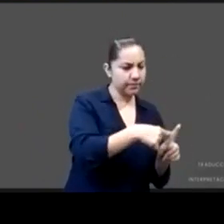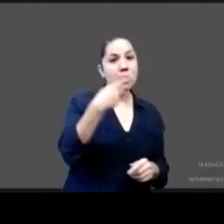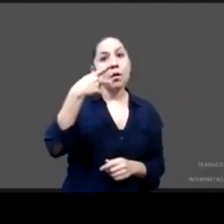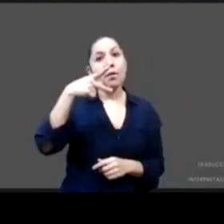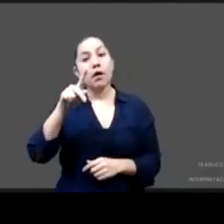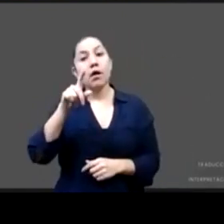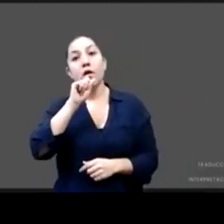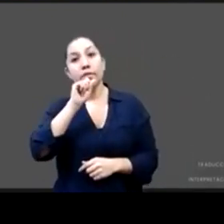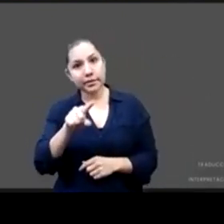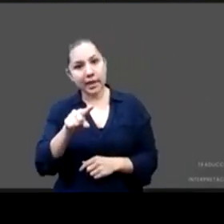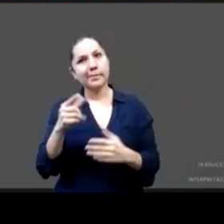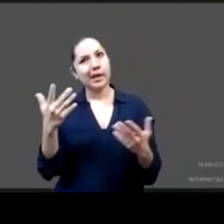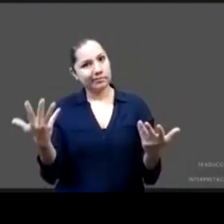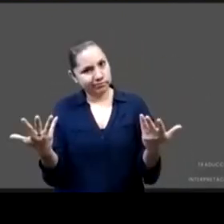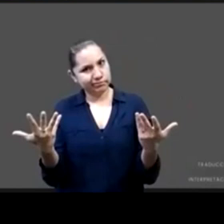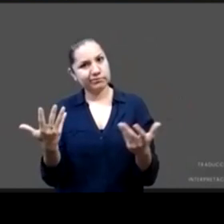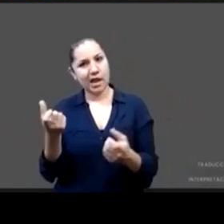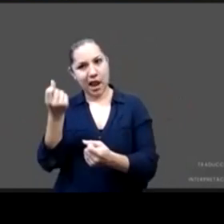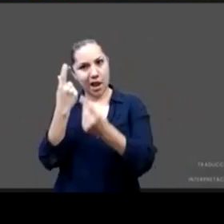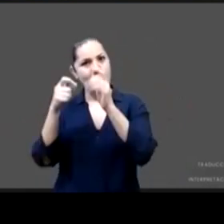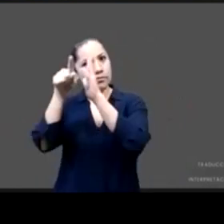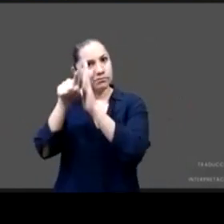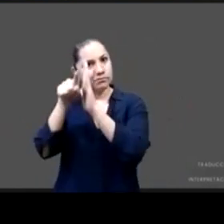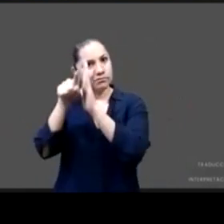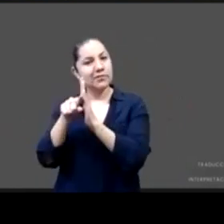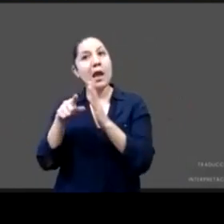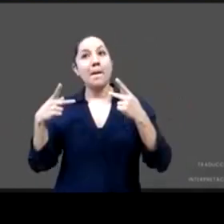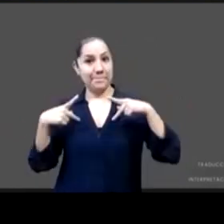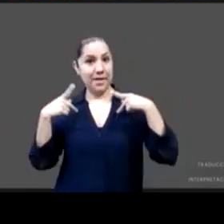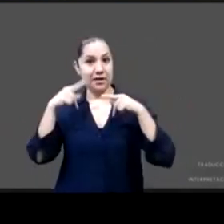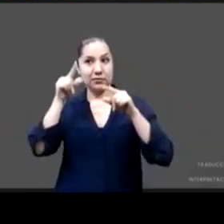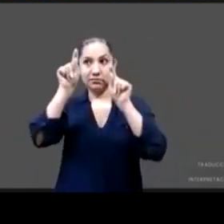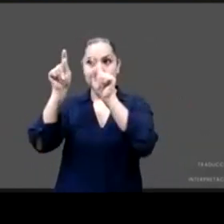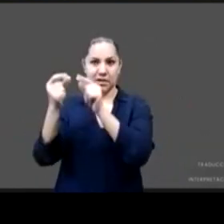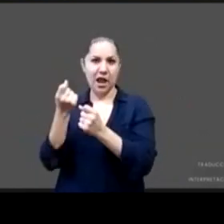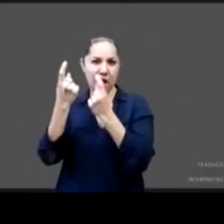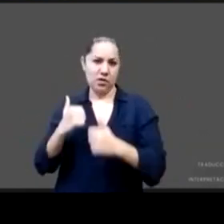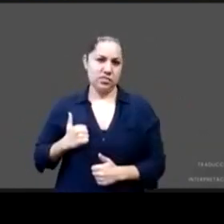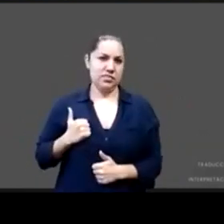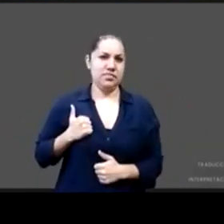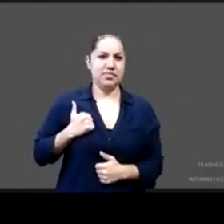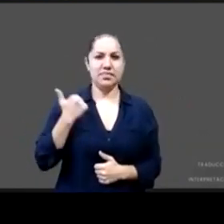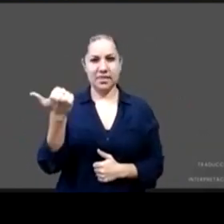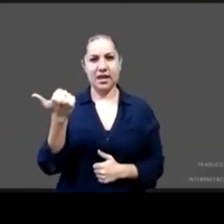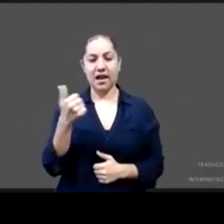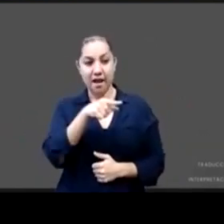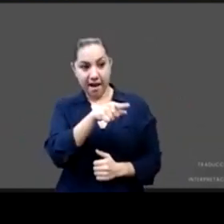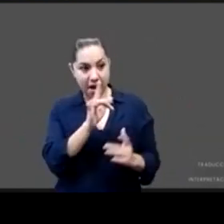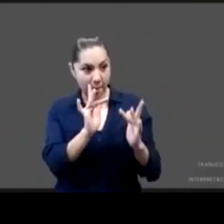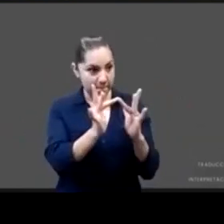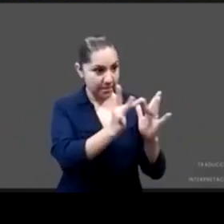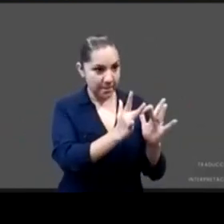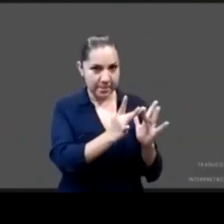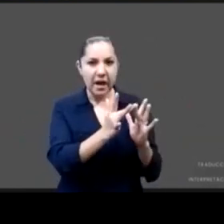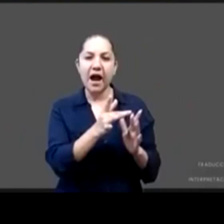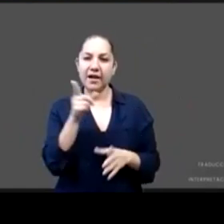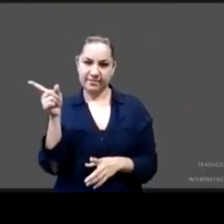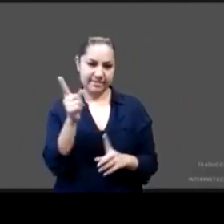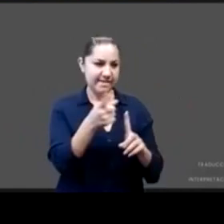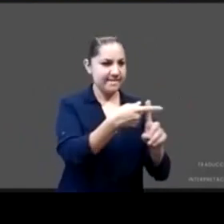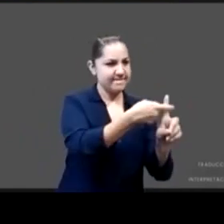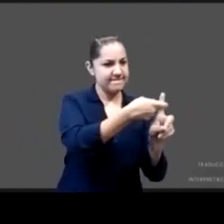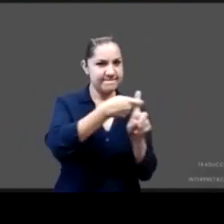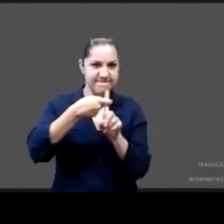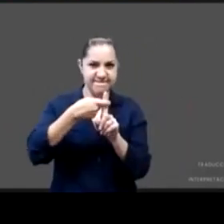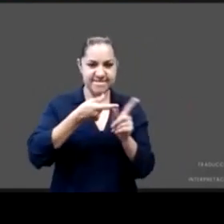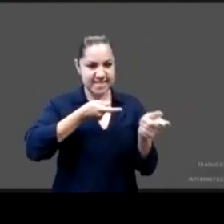incluso personas malintencionadas, están aprovechando esta condición de conectividad y colocan en riesgo a muchos de nuestros niños,